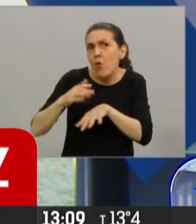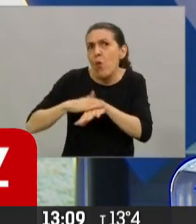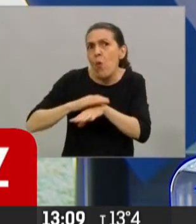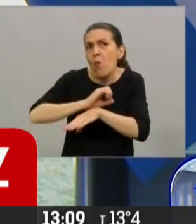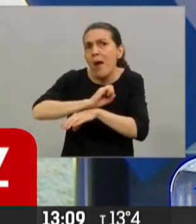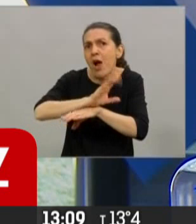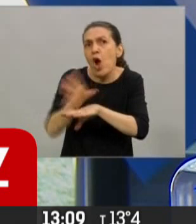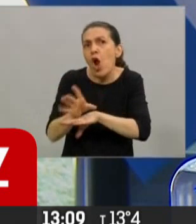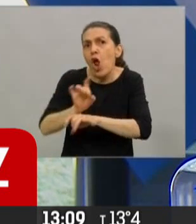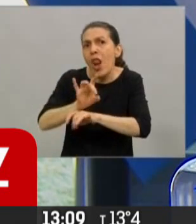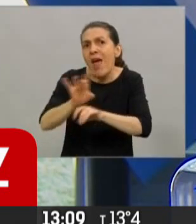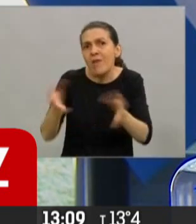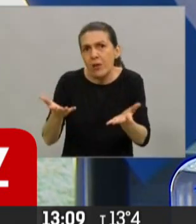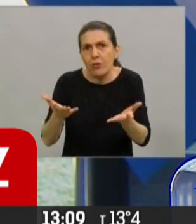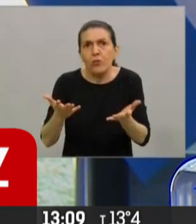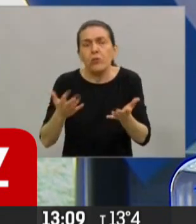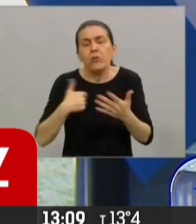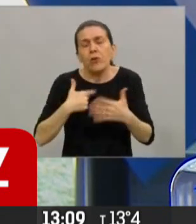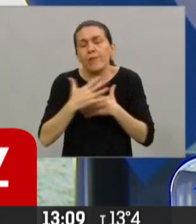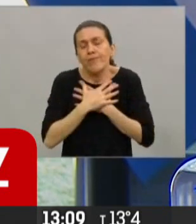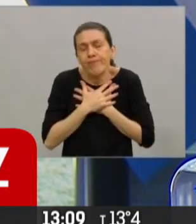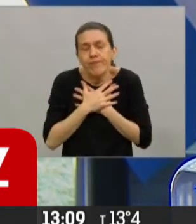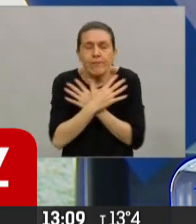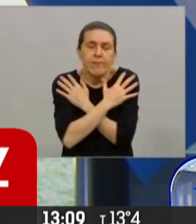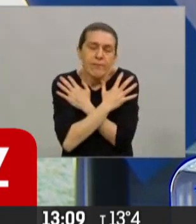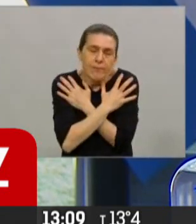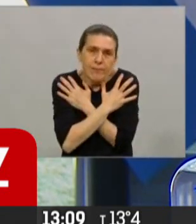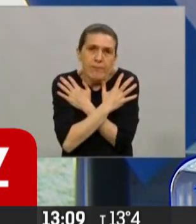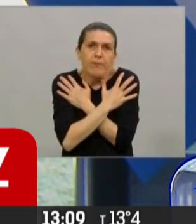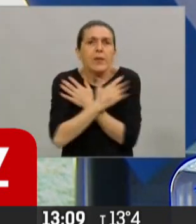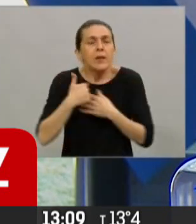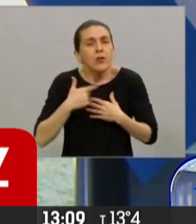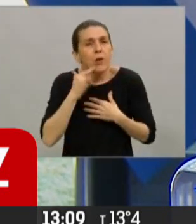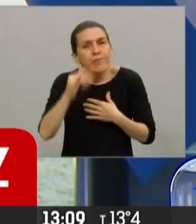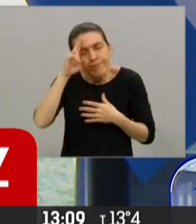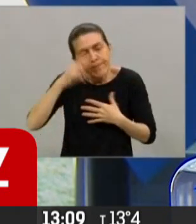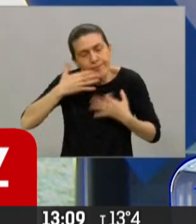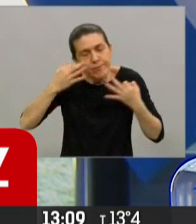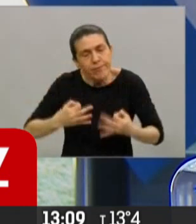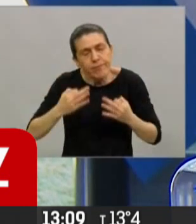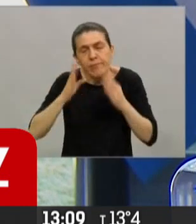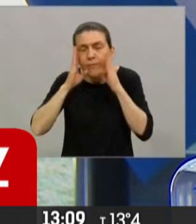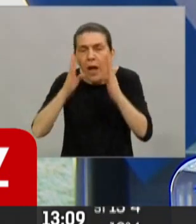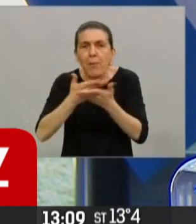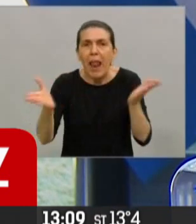virus. Mi afecto, mi cariño y mi compromiso para todos